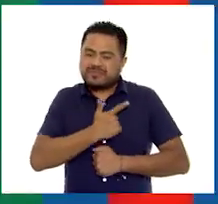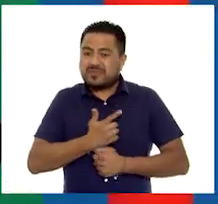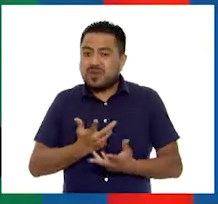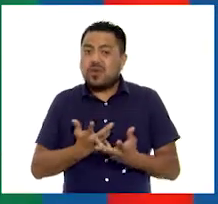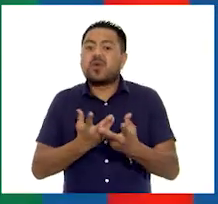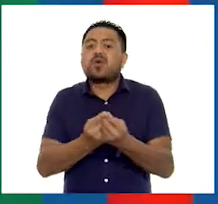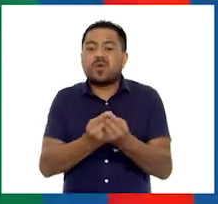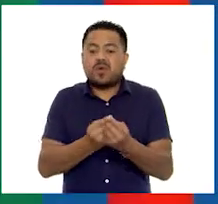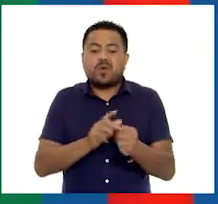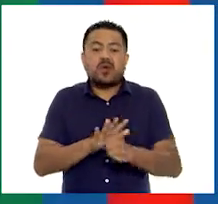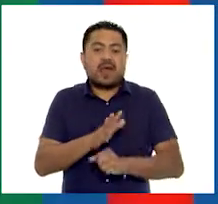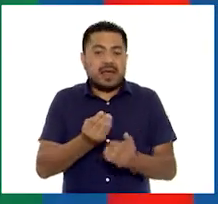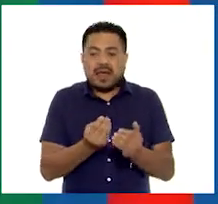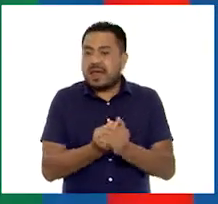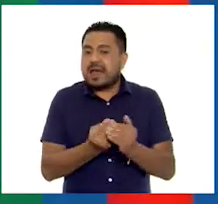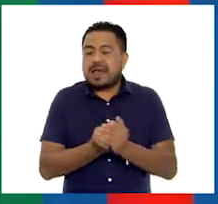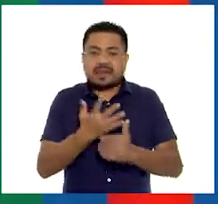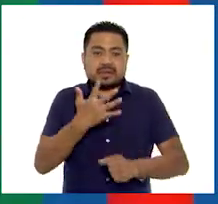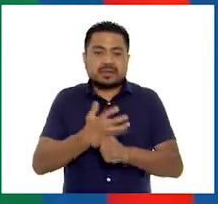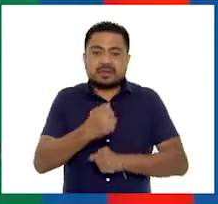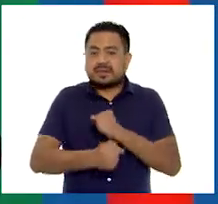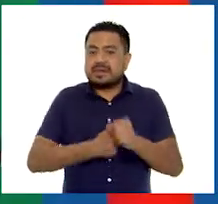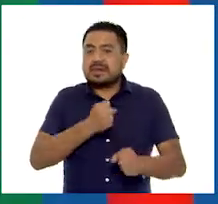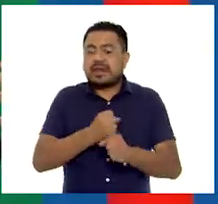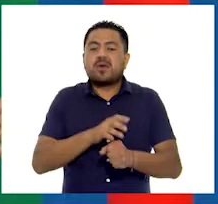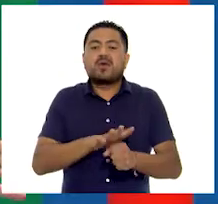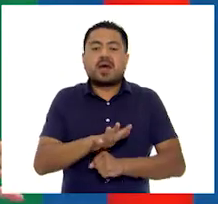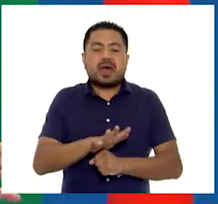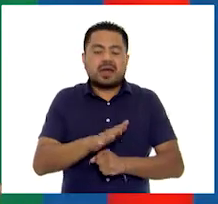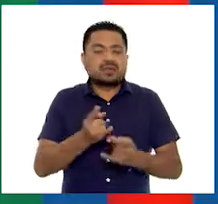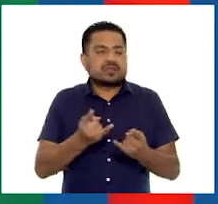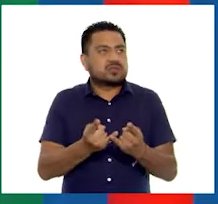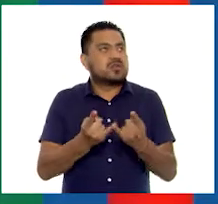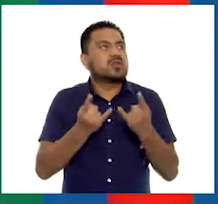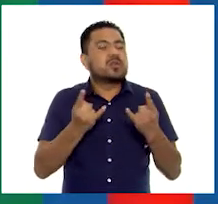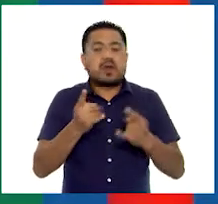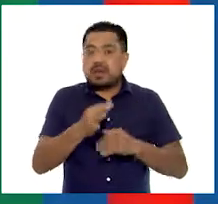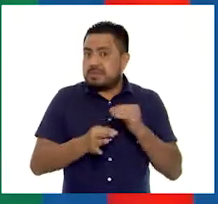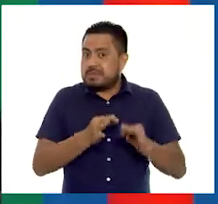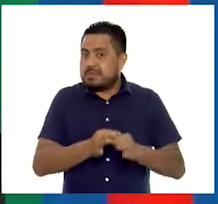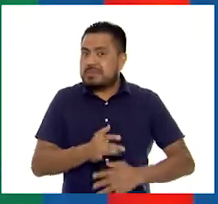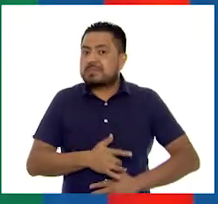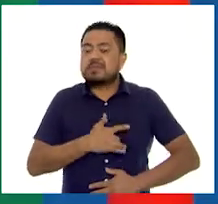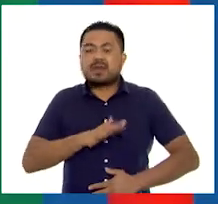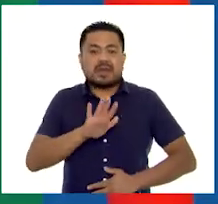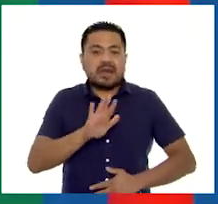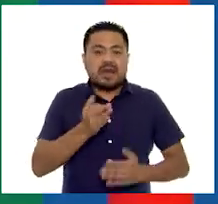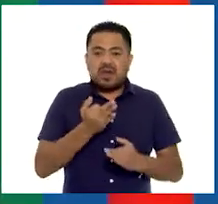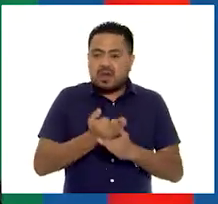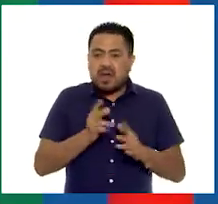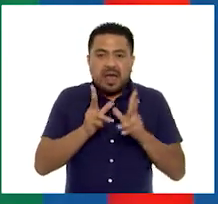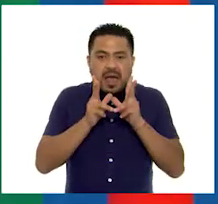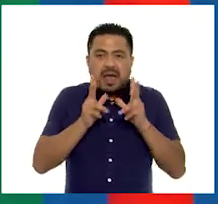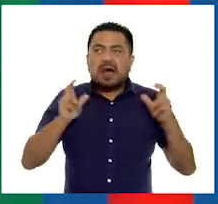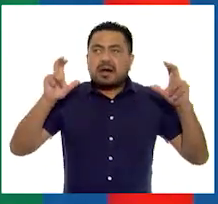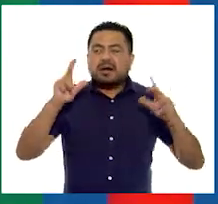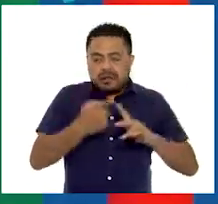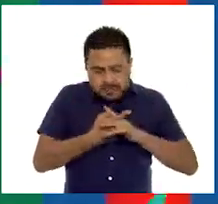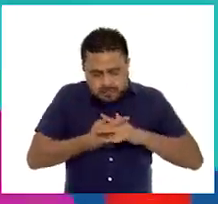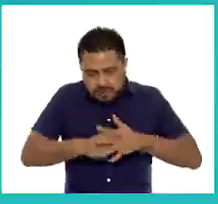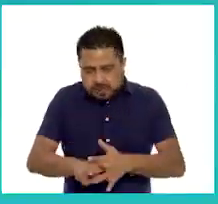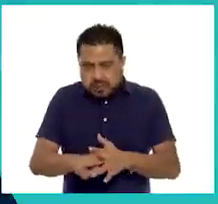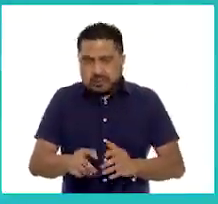con ustedes en esta clase de quinto grado de historia. ¿Están listos? Vamos con Ajo Listo y